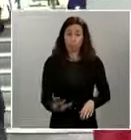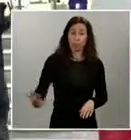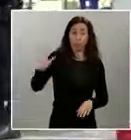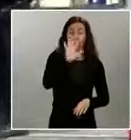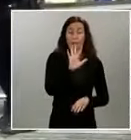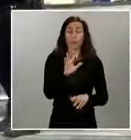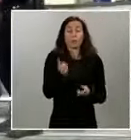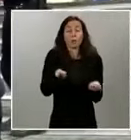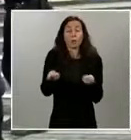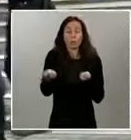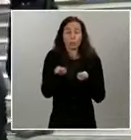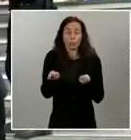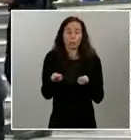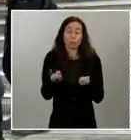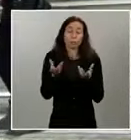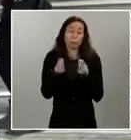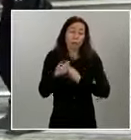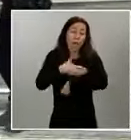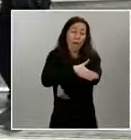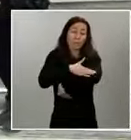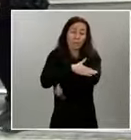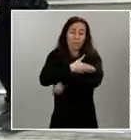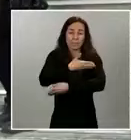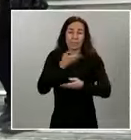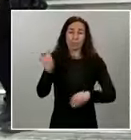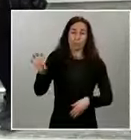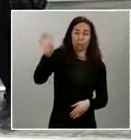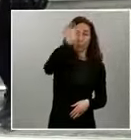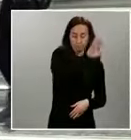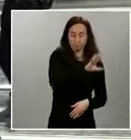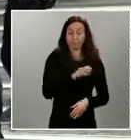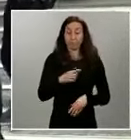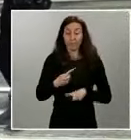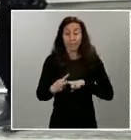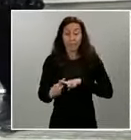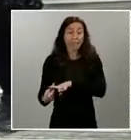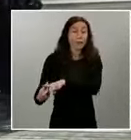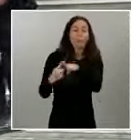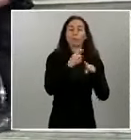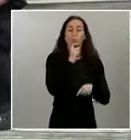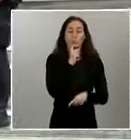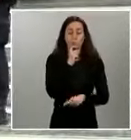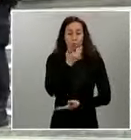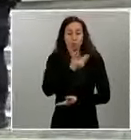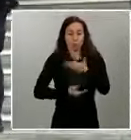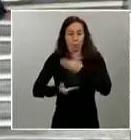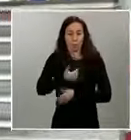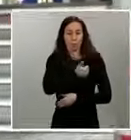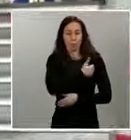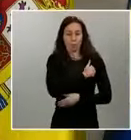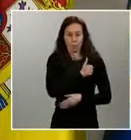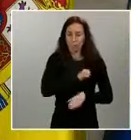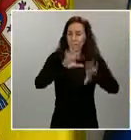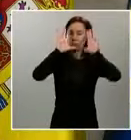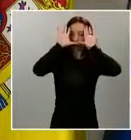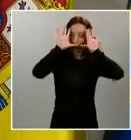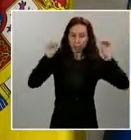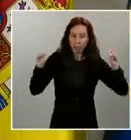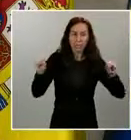de administraciones. Para el reparto se ha contado con la colaboración de Policía, de Guardia Civil y también de la